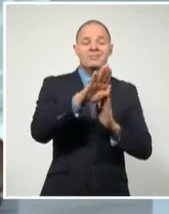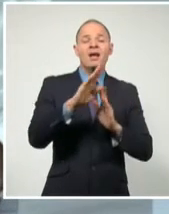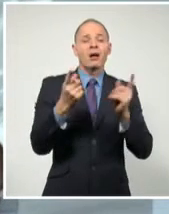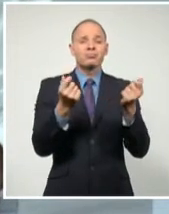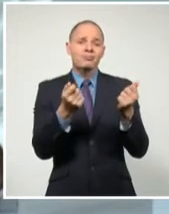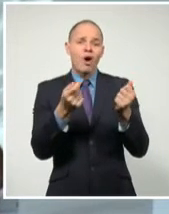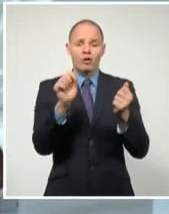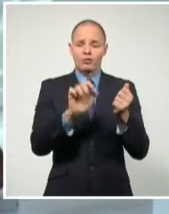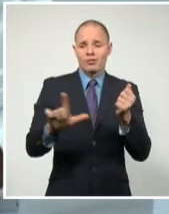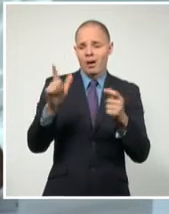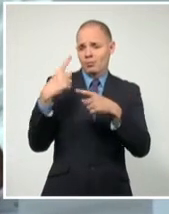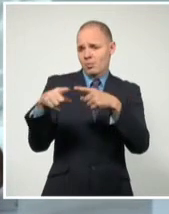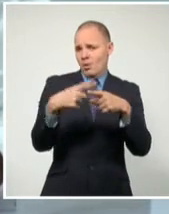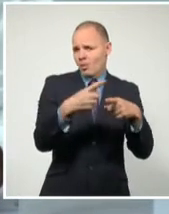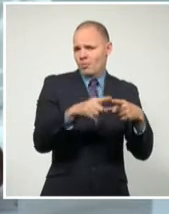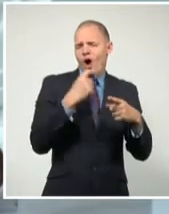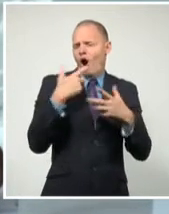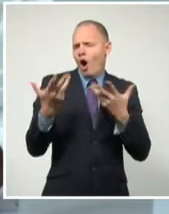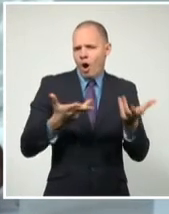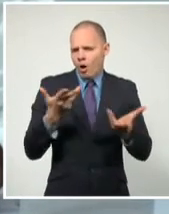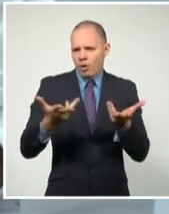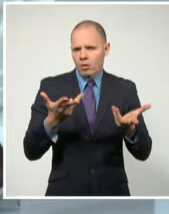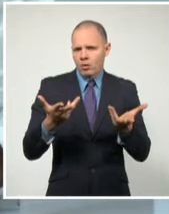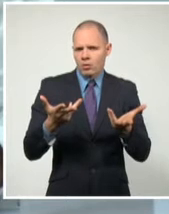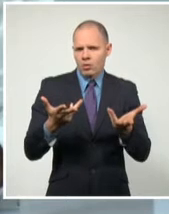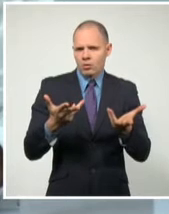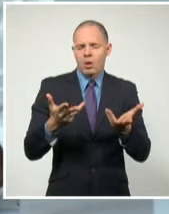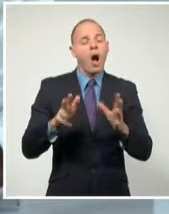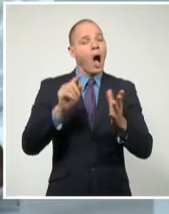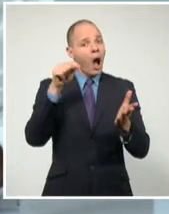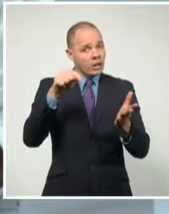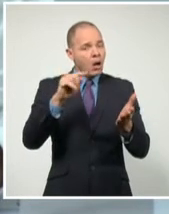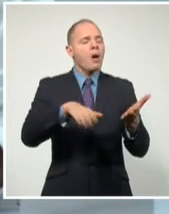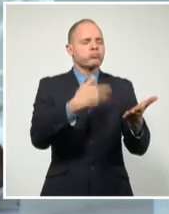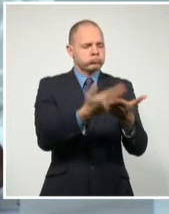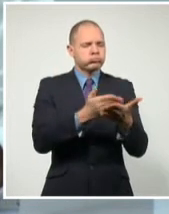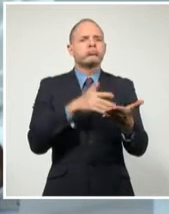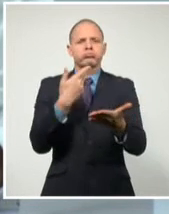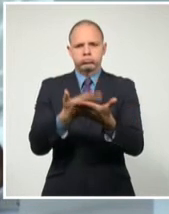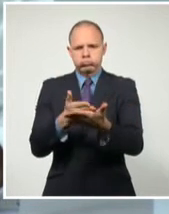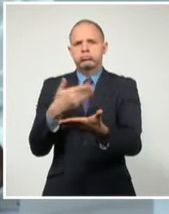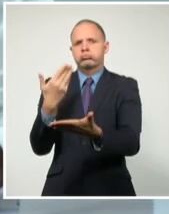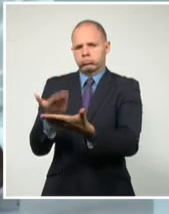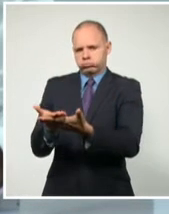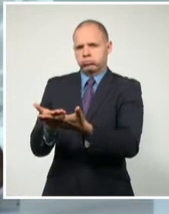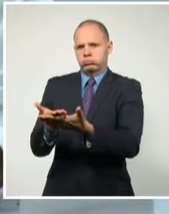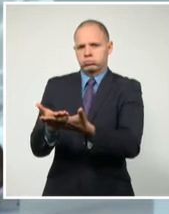vamos a trabajar, en todo lo que vamos a elaborar y en todo lo que vamos a proponer.